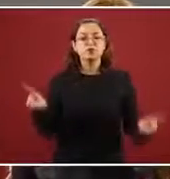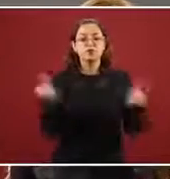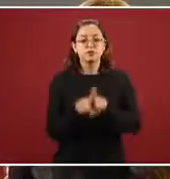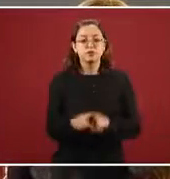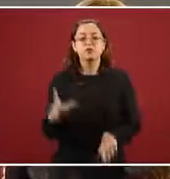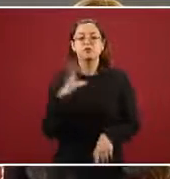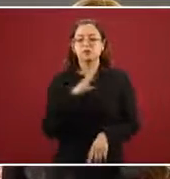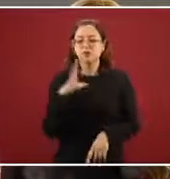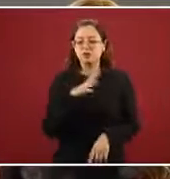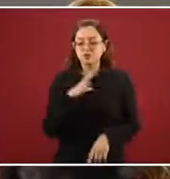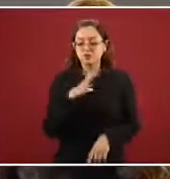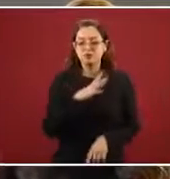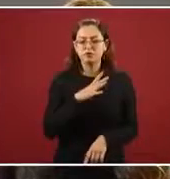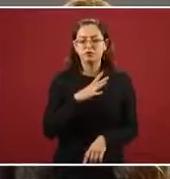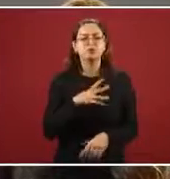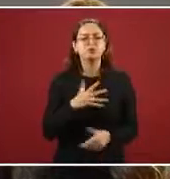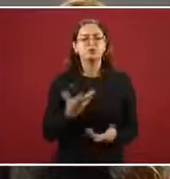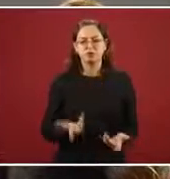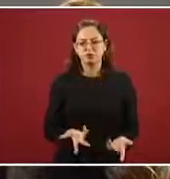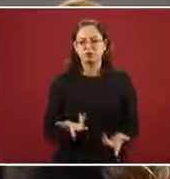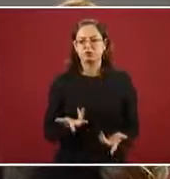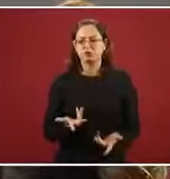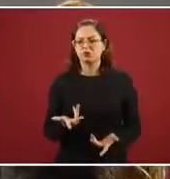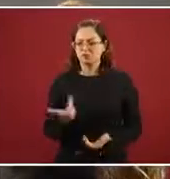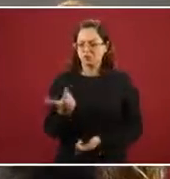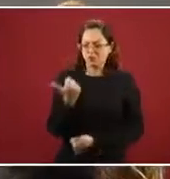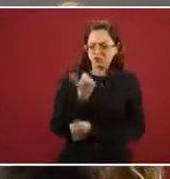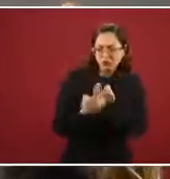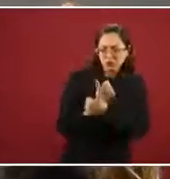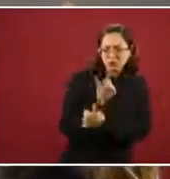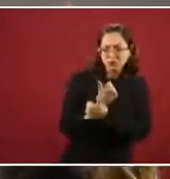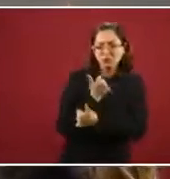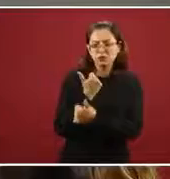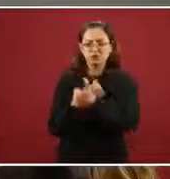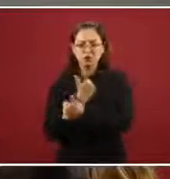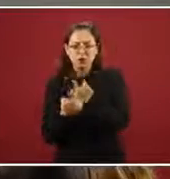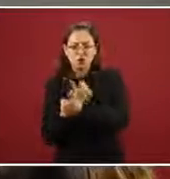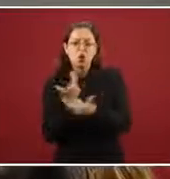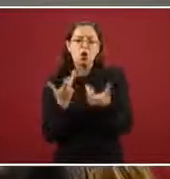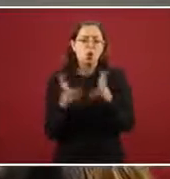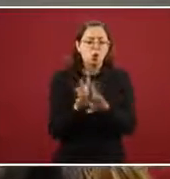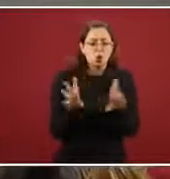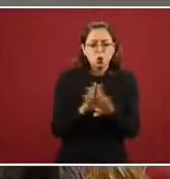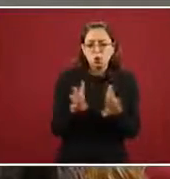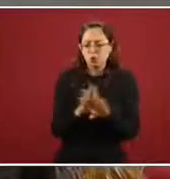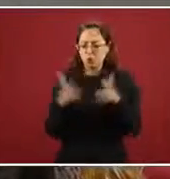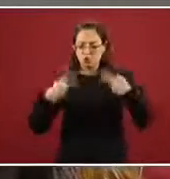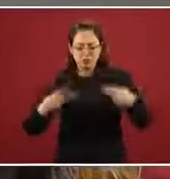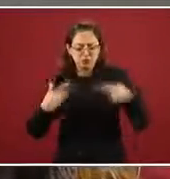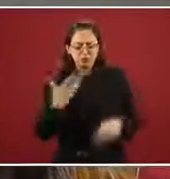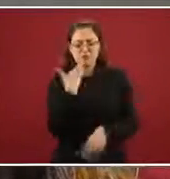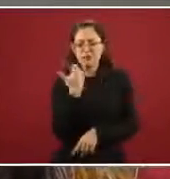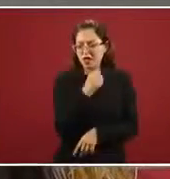incluso competencia para poder conseguir a los especialistas.